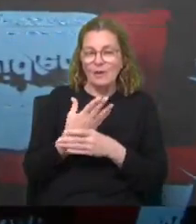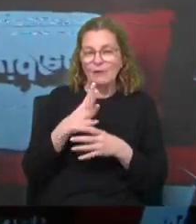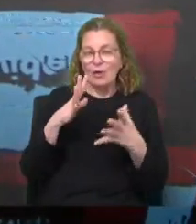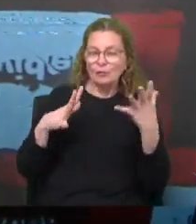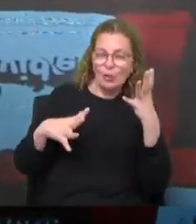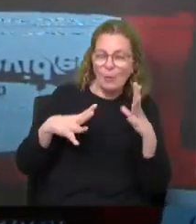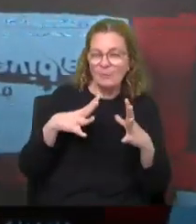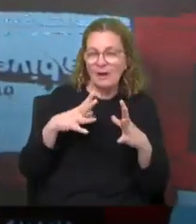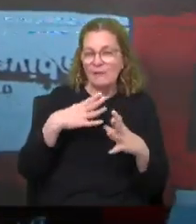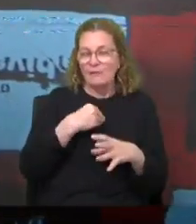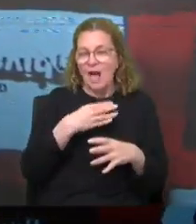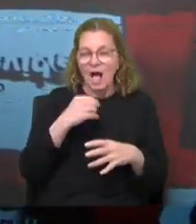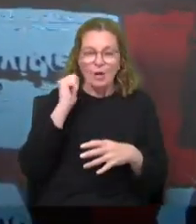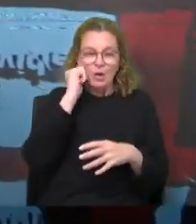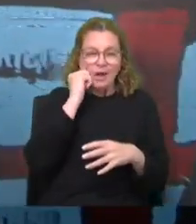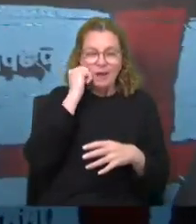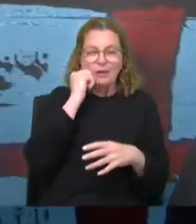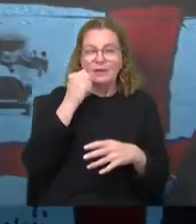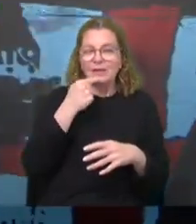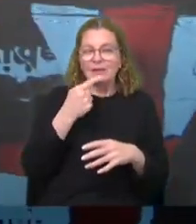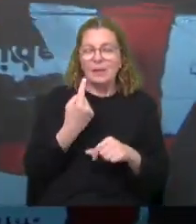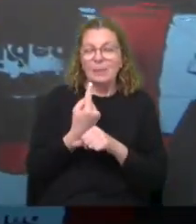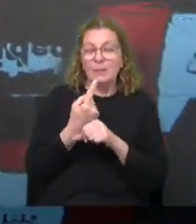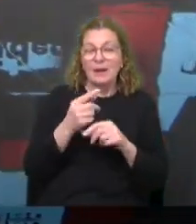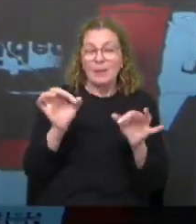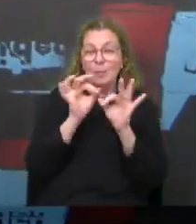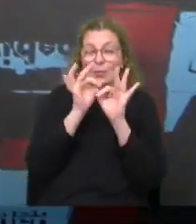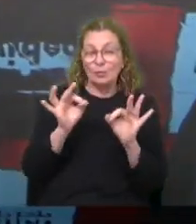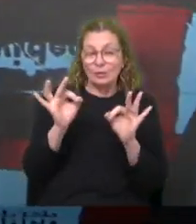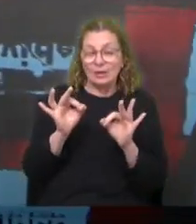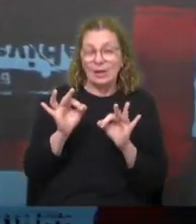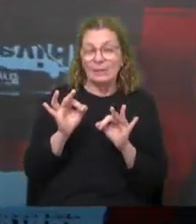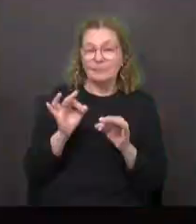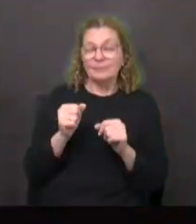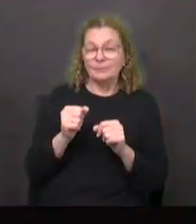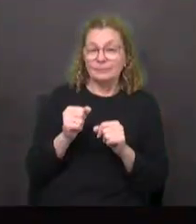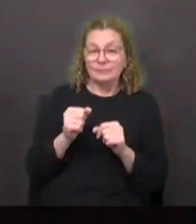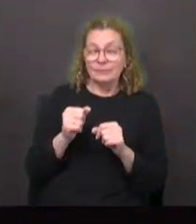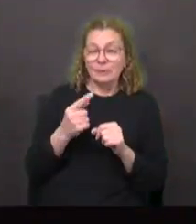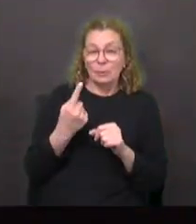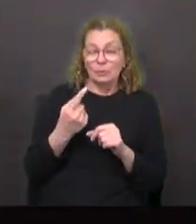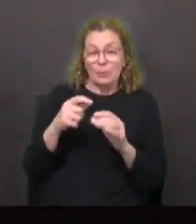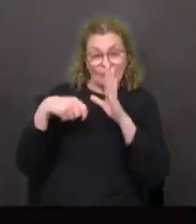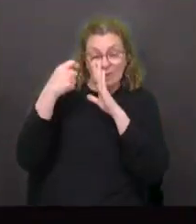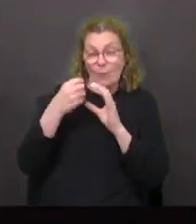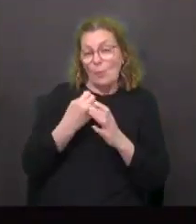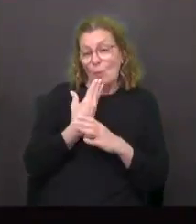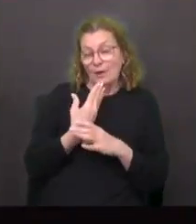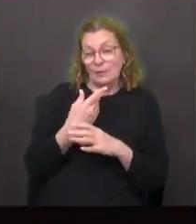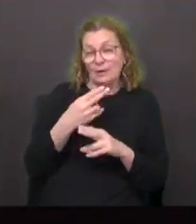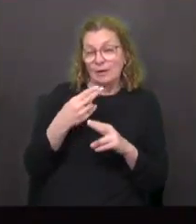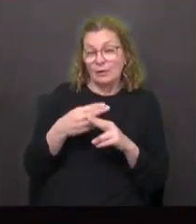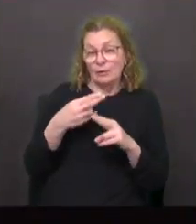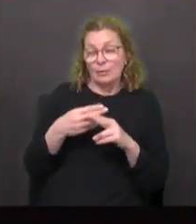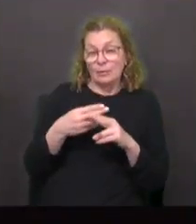Vale. Blanco, negro. Y el primer tema es... Buenísimo. ¿Perdón? Tienen un clip buenísimo del tema que se llama En